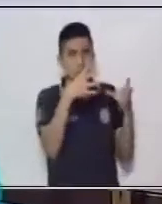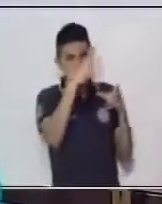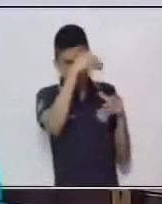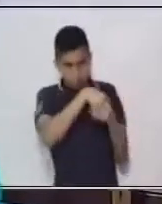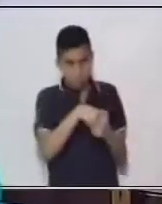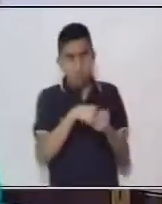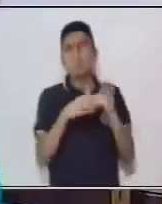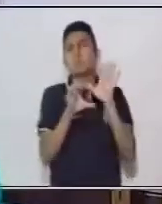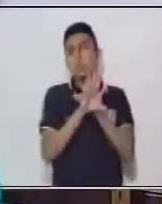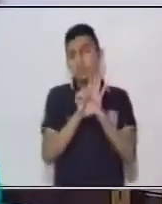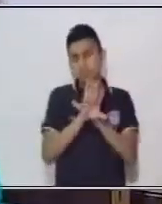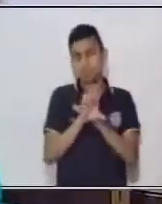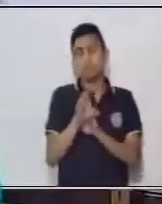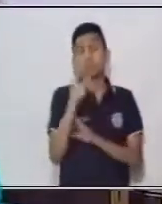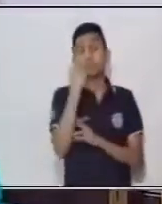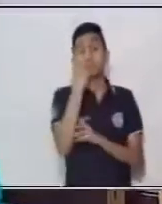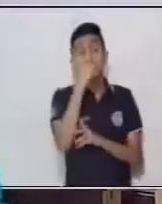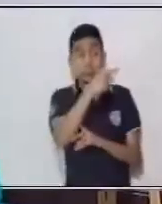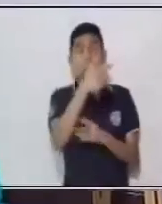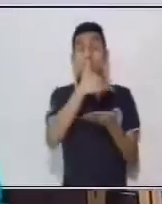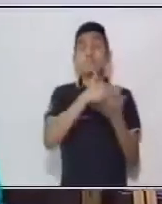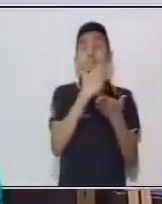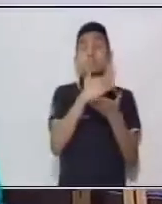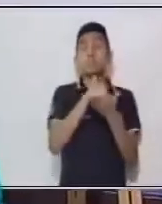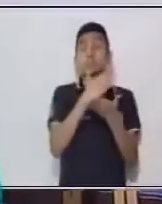ejemplo, ella cocinó